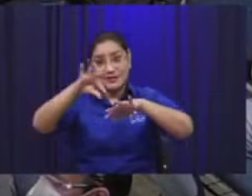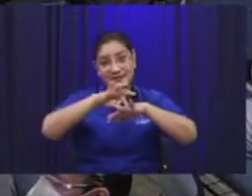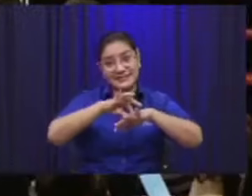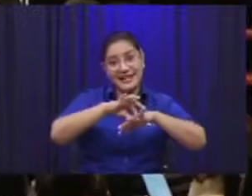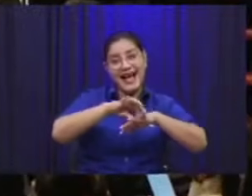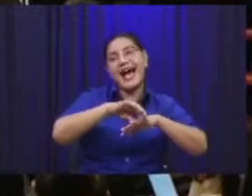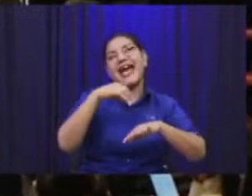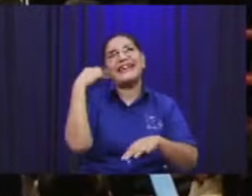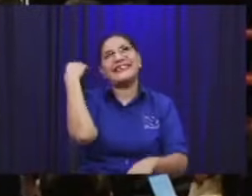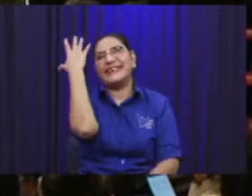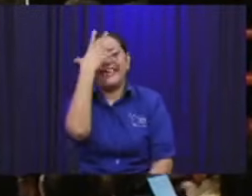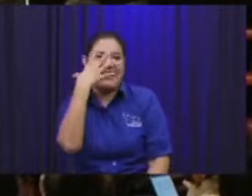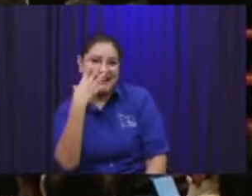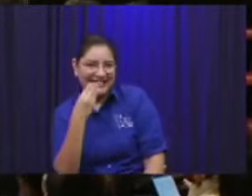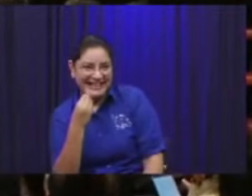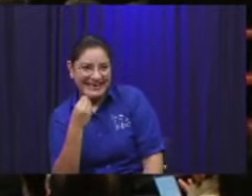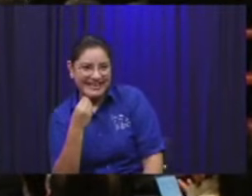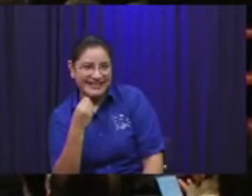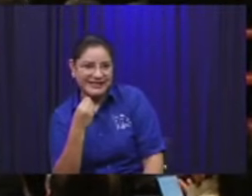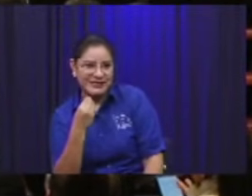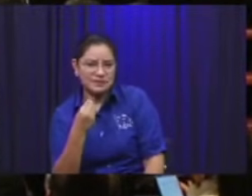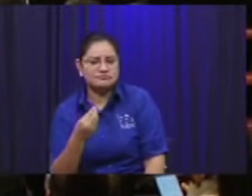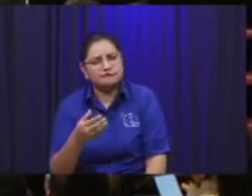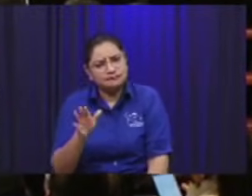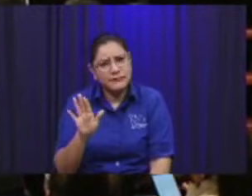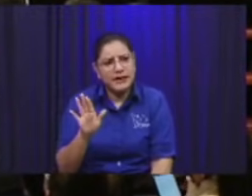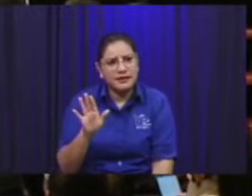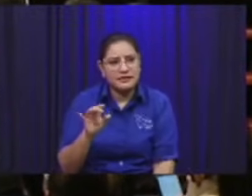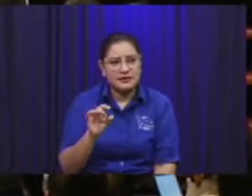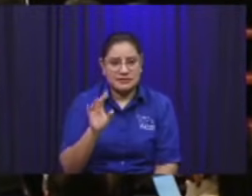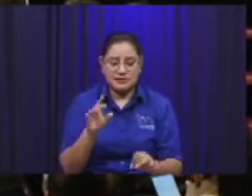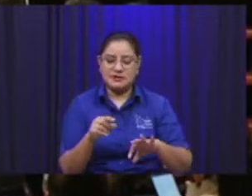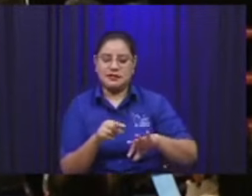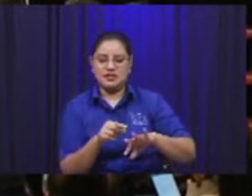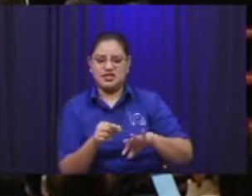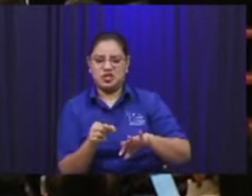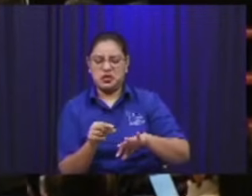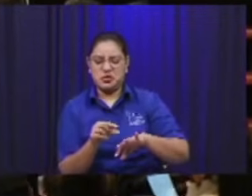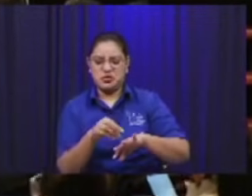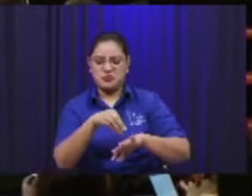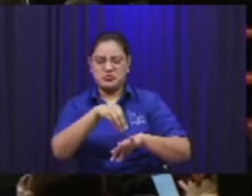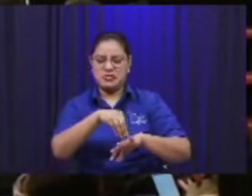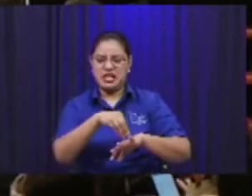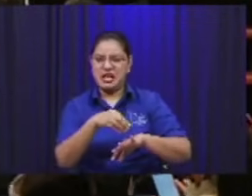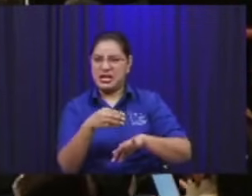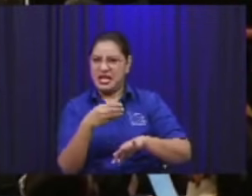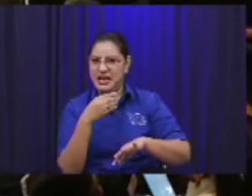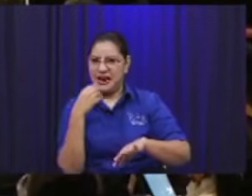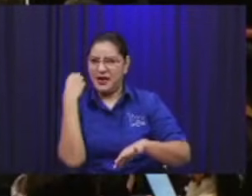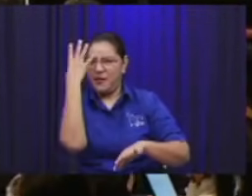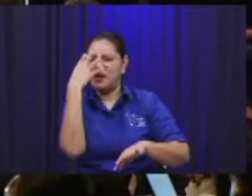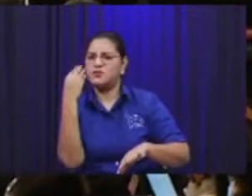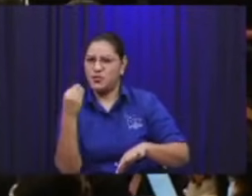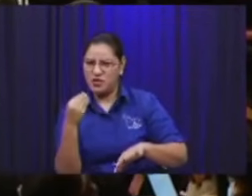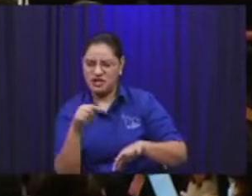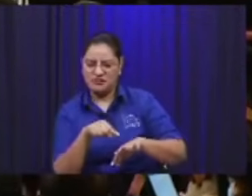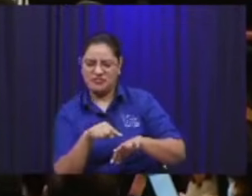qué lindo qué lindo bueno algunas anexos que gancho un diamante me tenían que dar